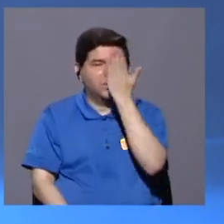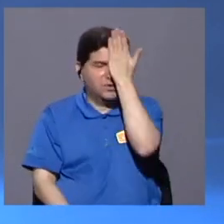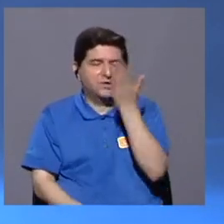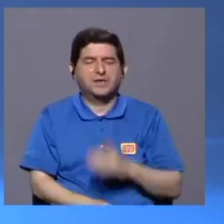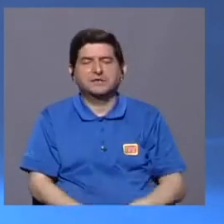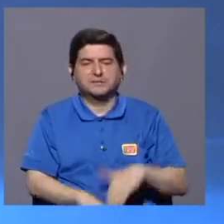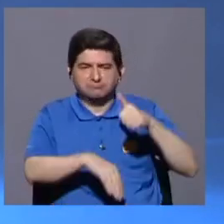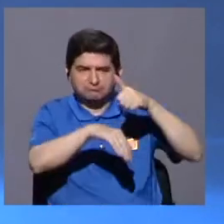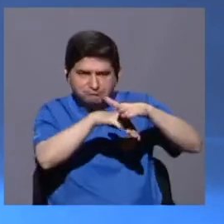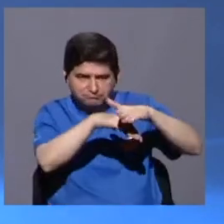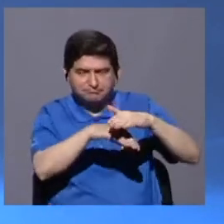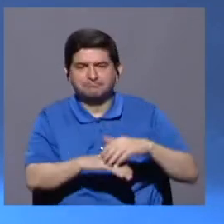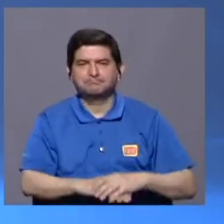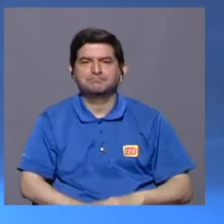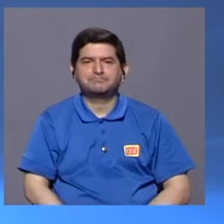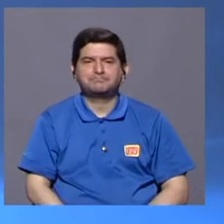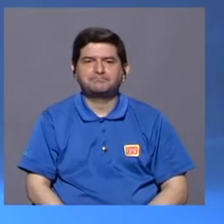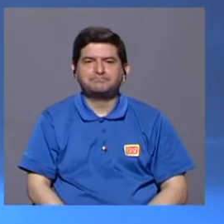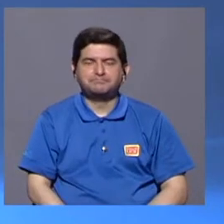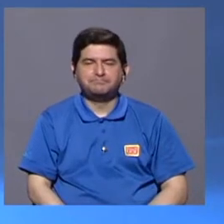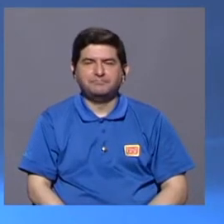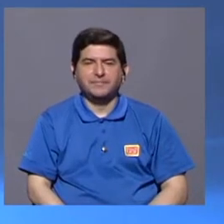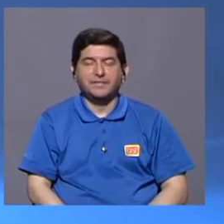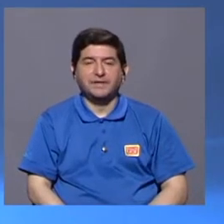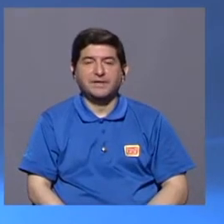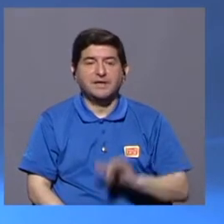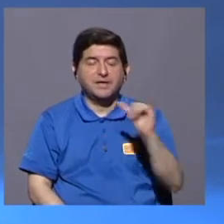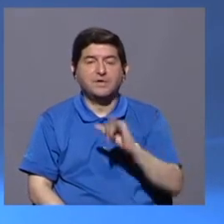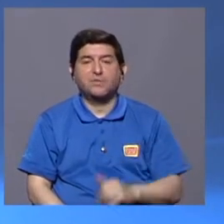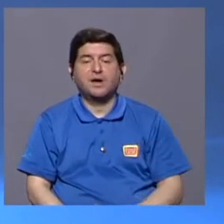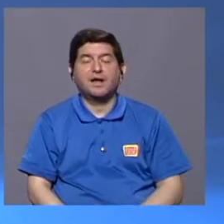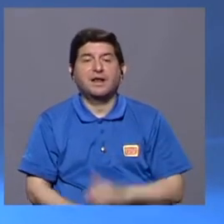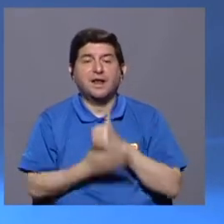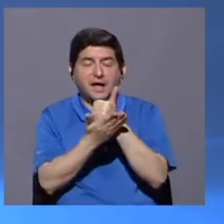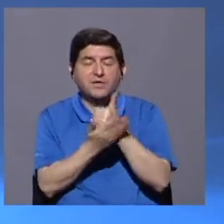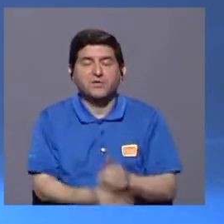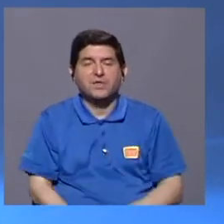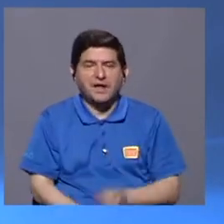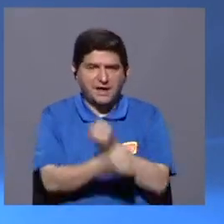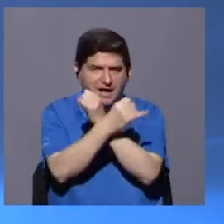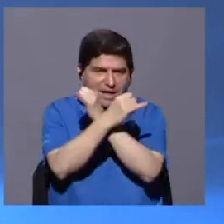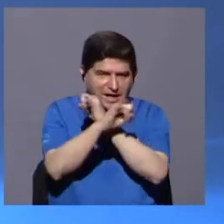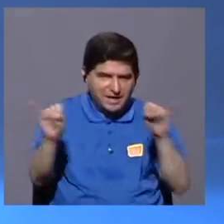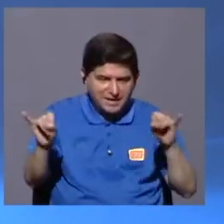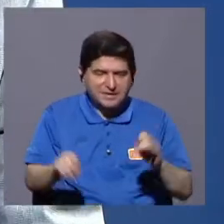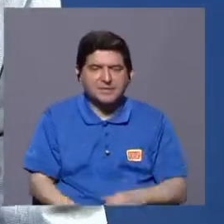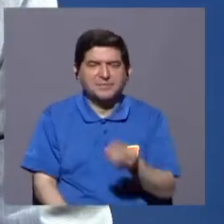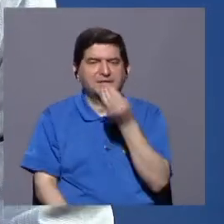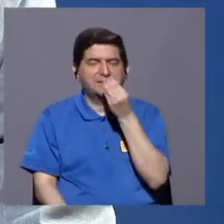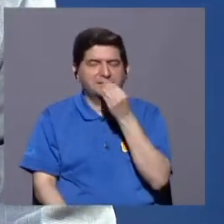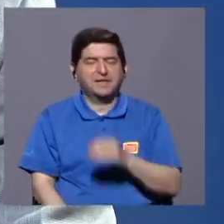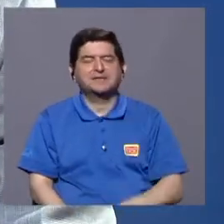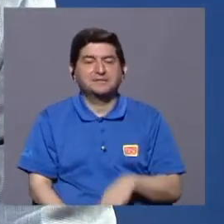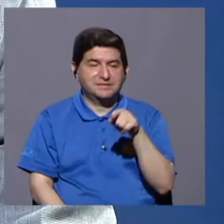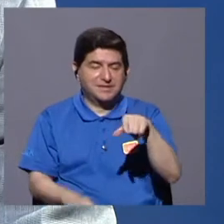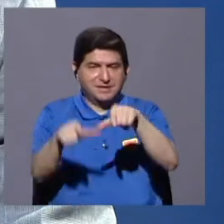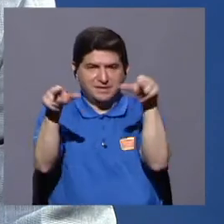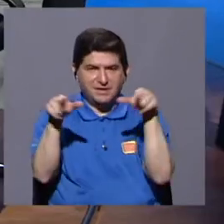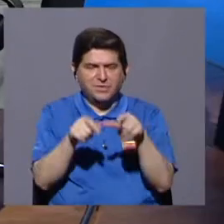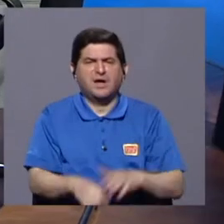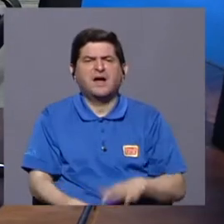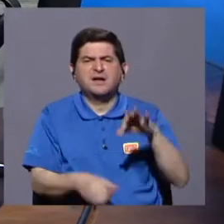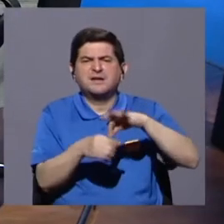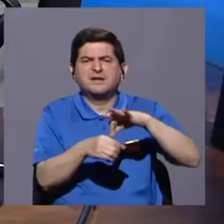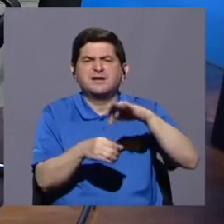y para aportar a la soberanía y a la seguridad alimentaria de la zona. ¿Y quién les da la semilla? El